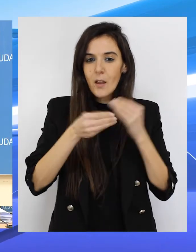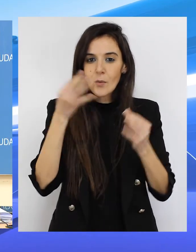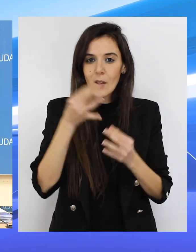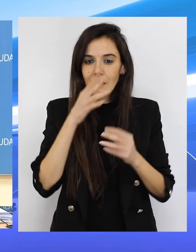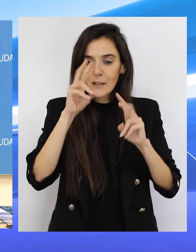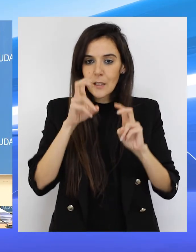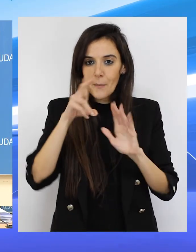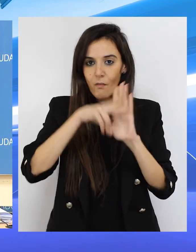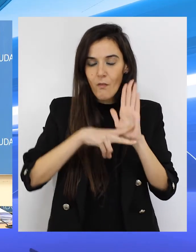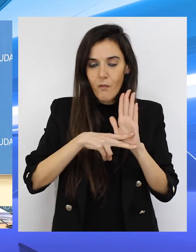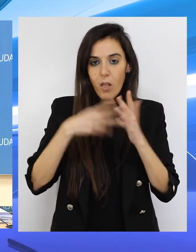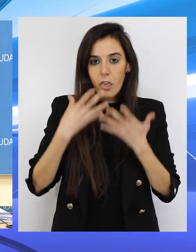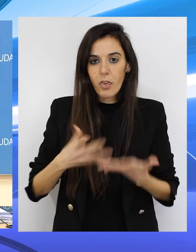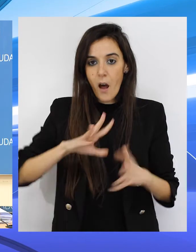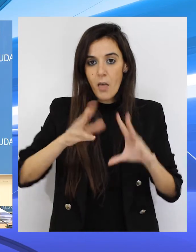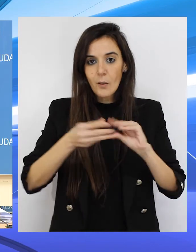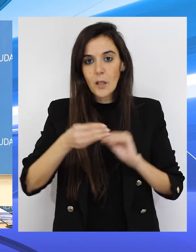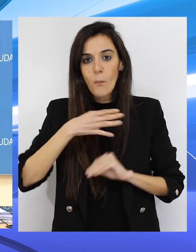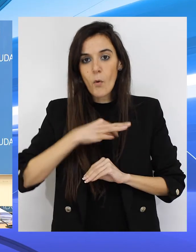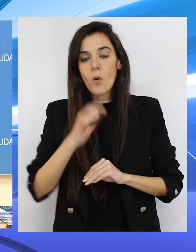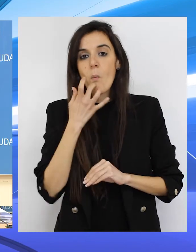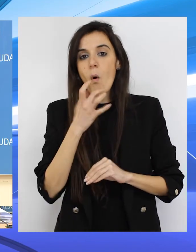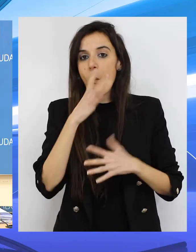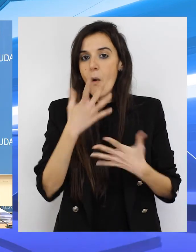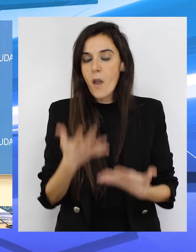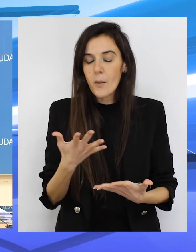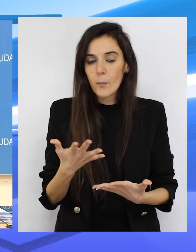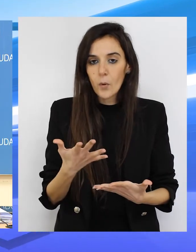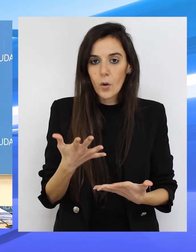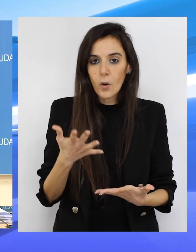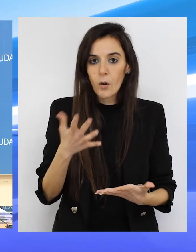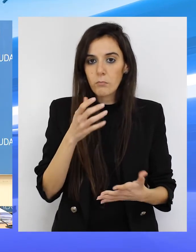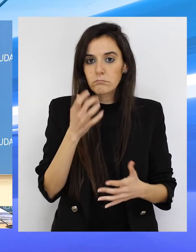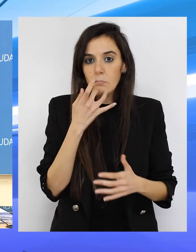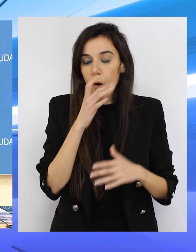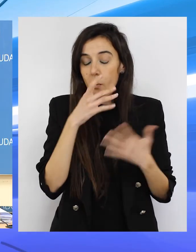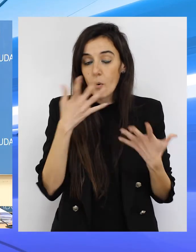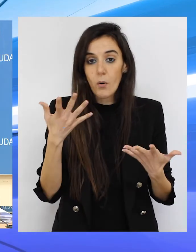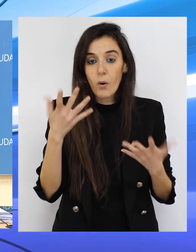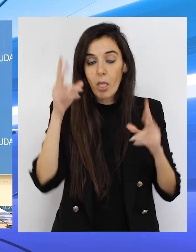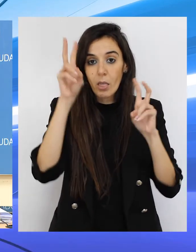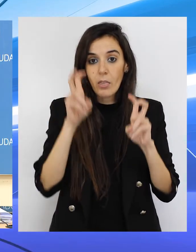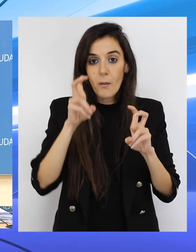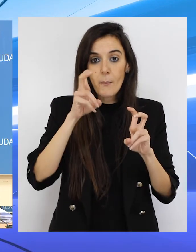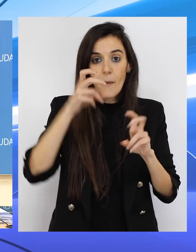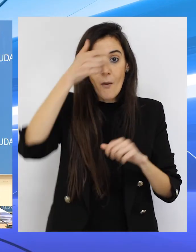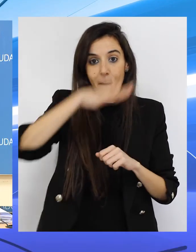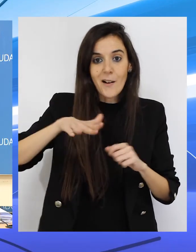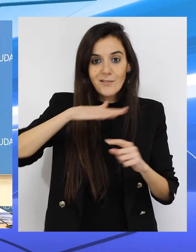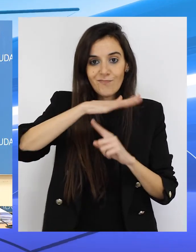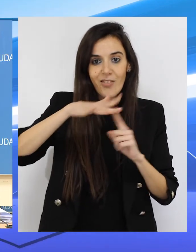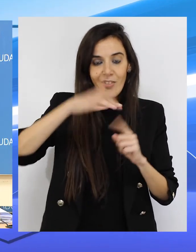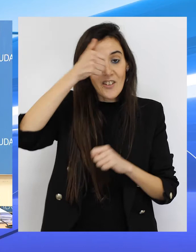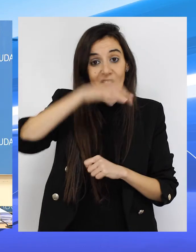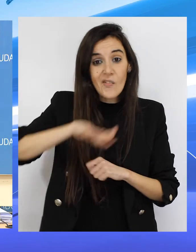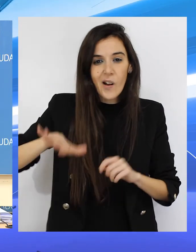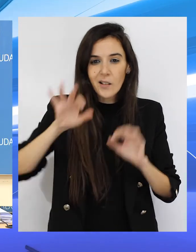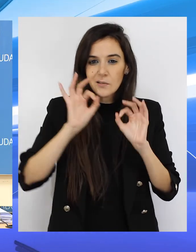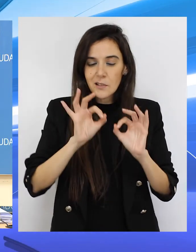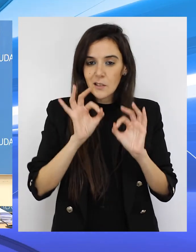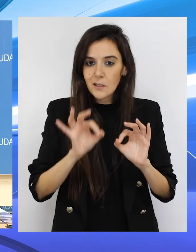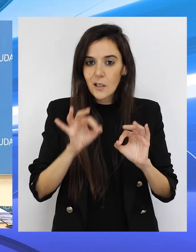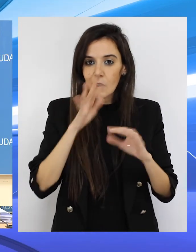las relajaciones de medidas que se puedan adoptar. Por ejemplo, me viene ahora el tema de los parques infantiles, que